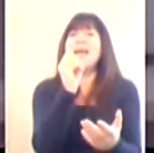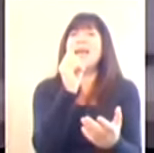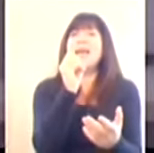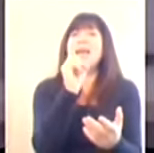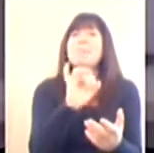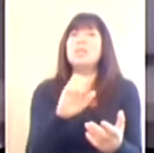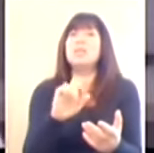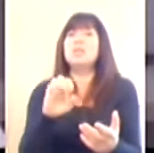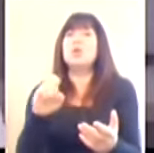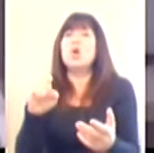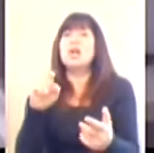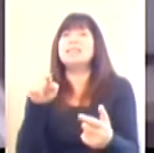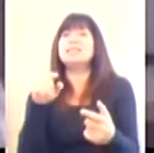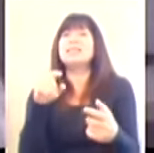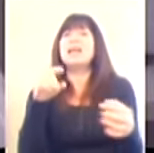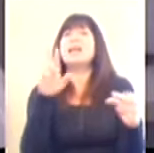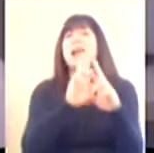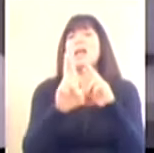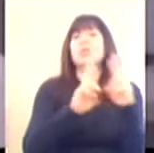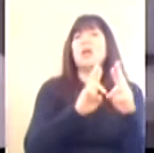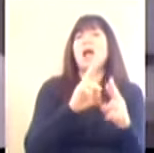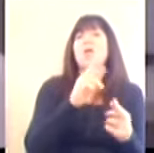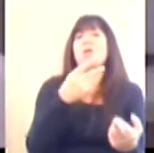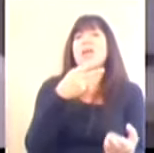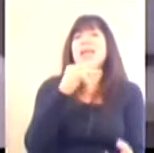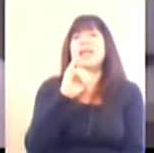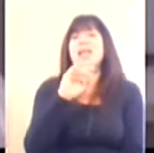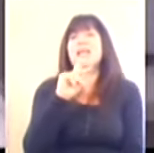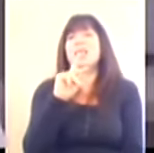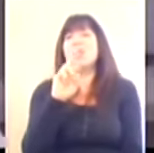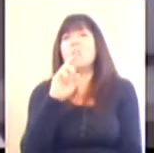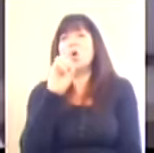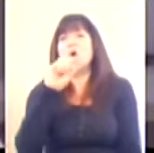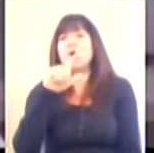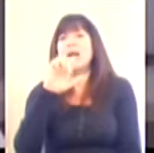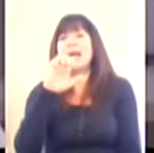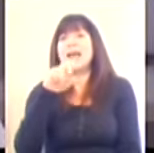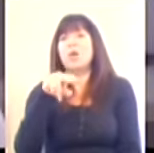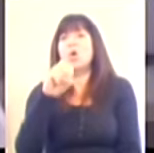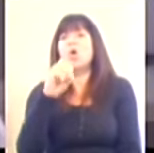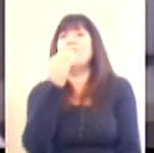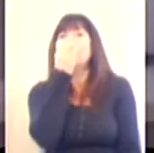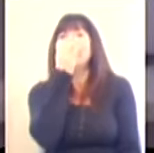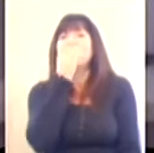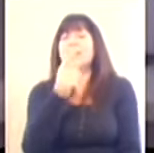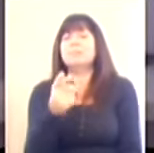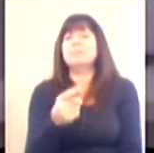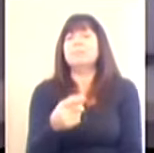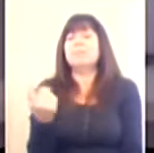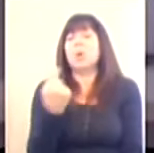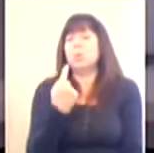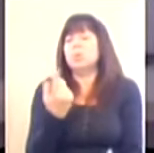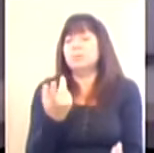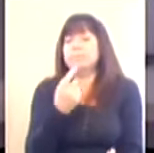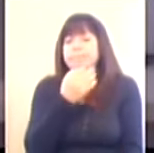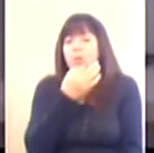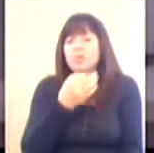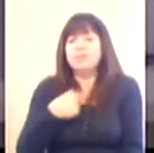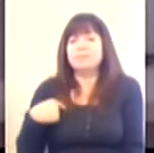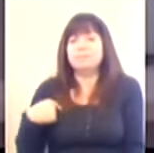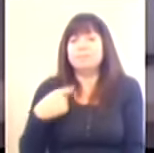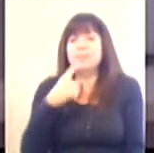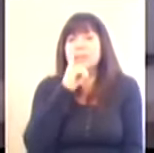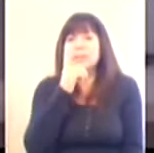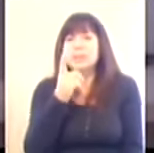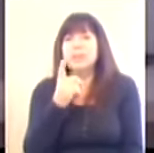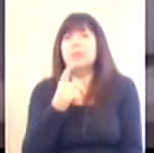a combinar dos preguntas. No me queda claro de quién manda la pregunta, porque aquí veo que me llega, y pienso que